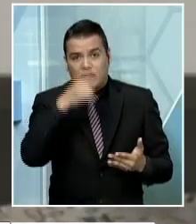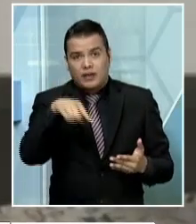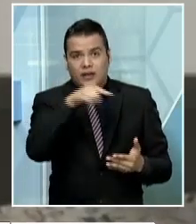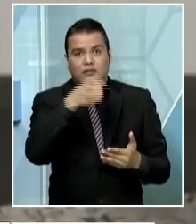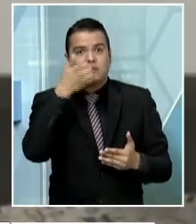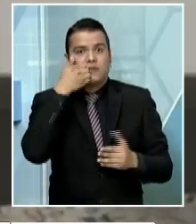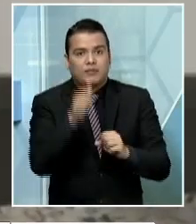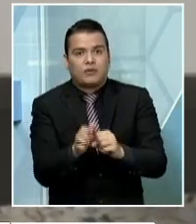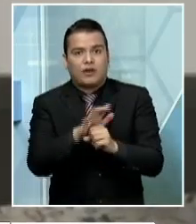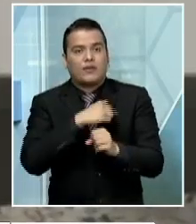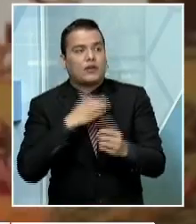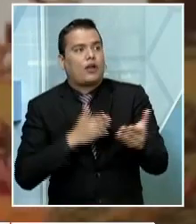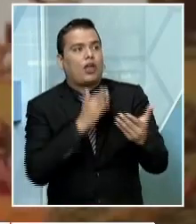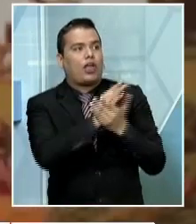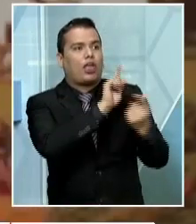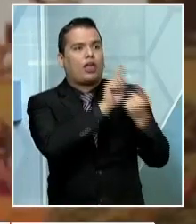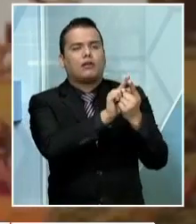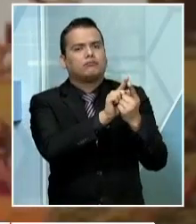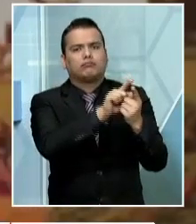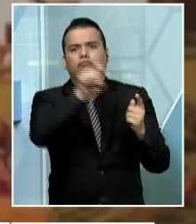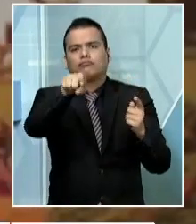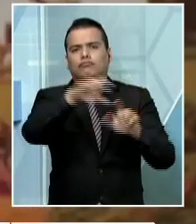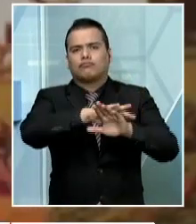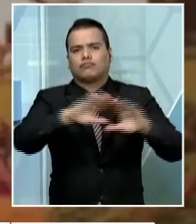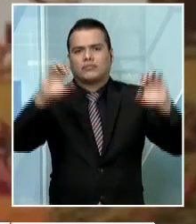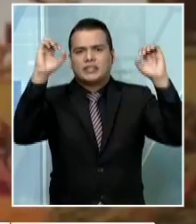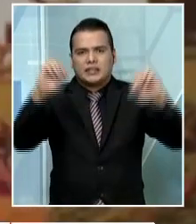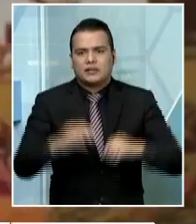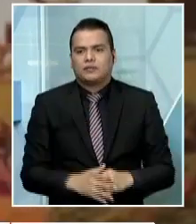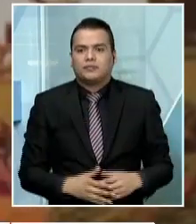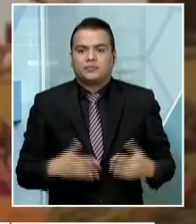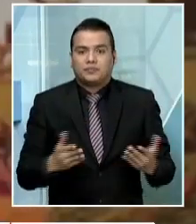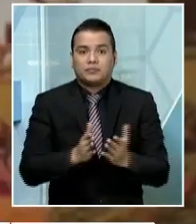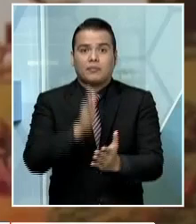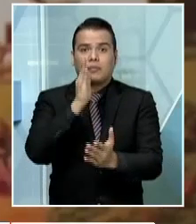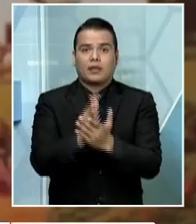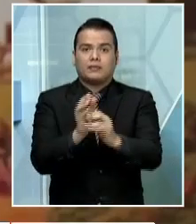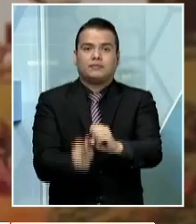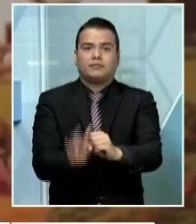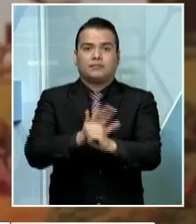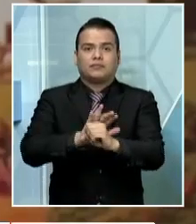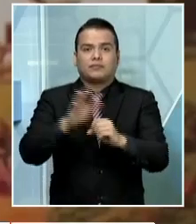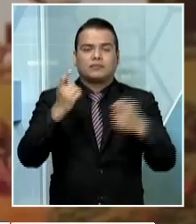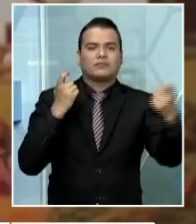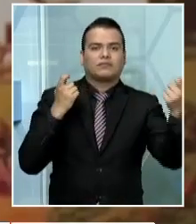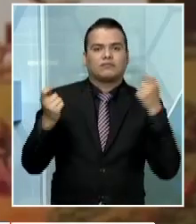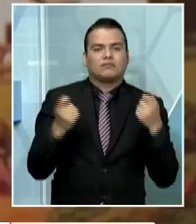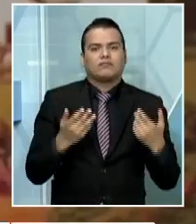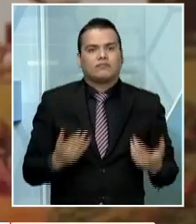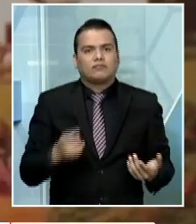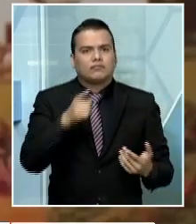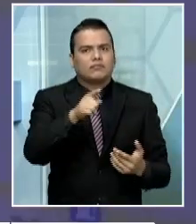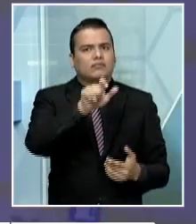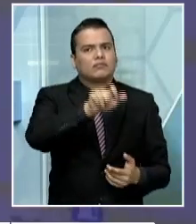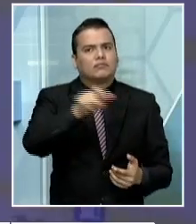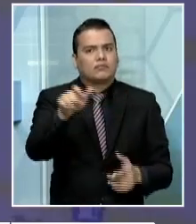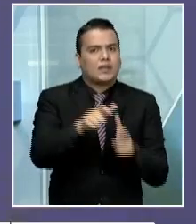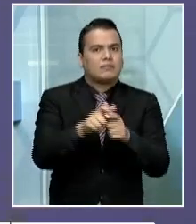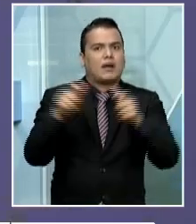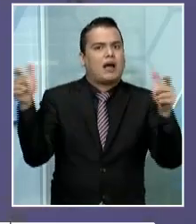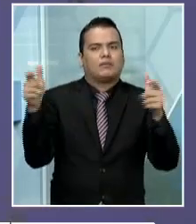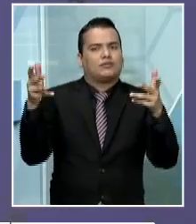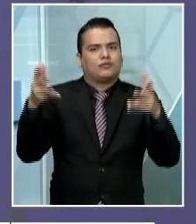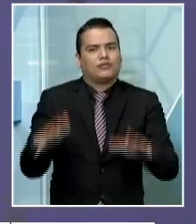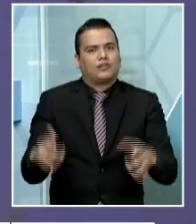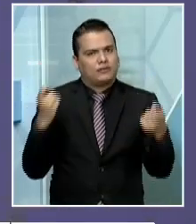virus sin tener que desplazarse. Nos permite manejar la pandemia del COVID, poder hacer mitigación del crecimiento de esta pandemia y